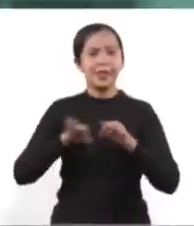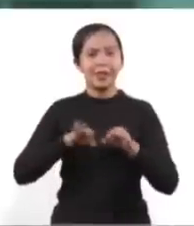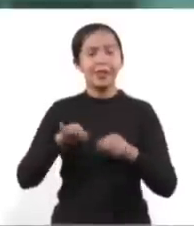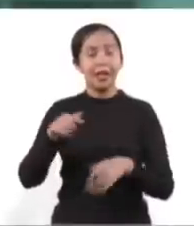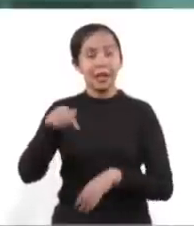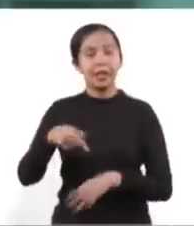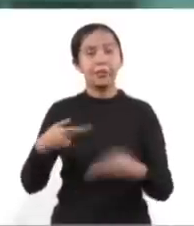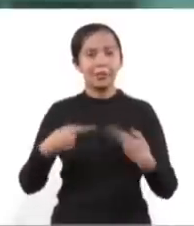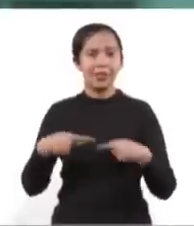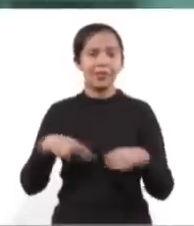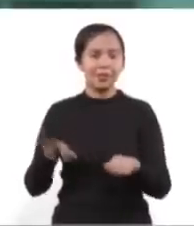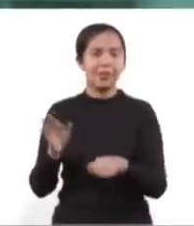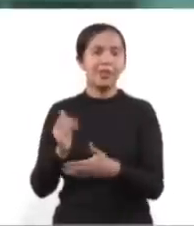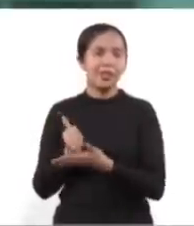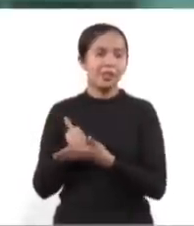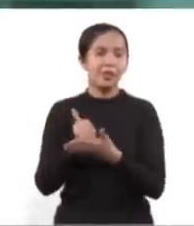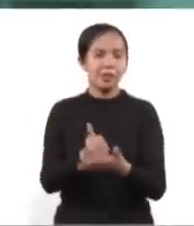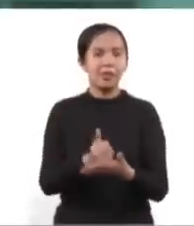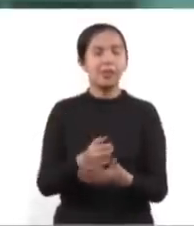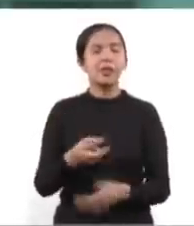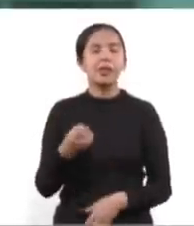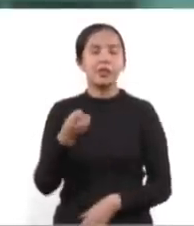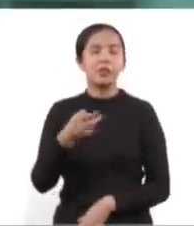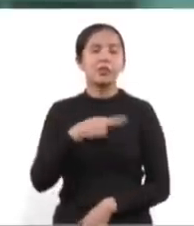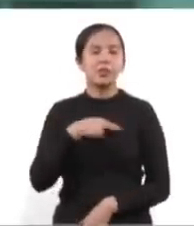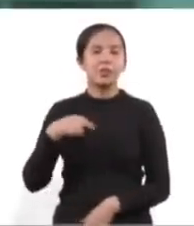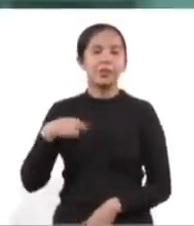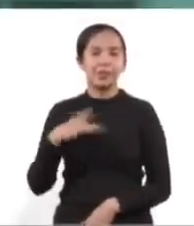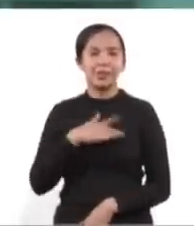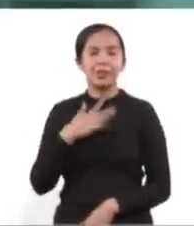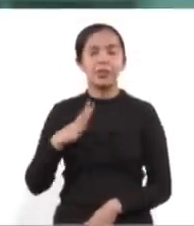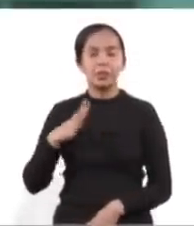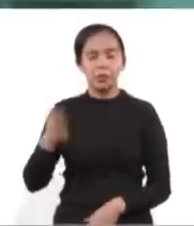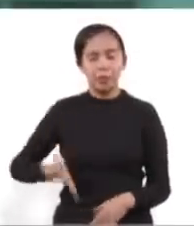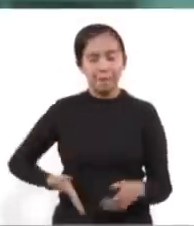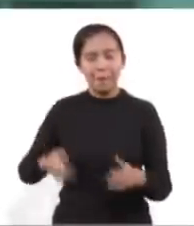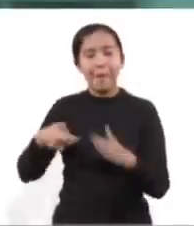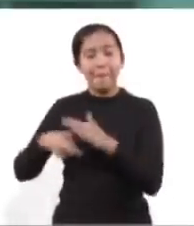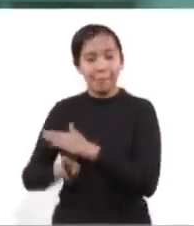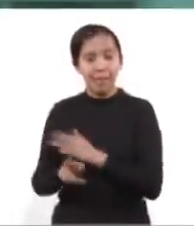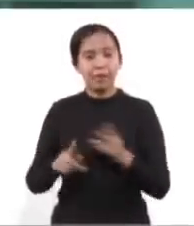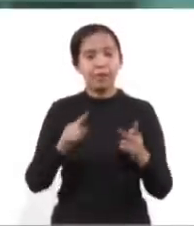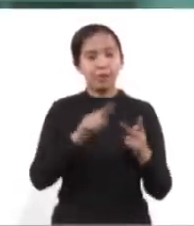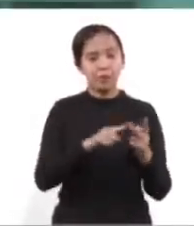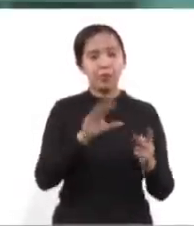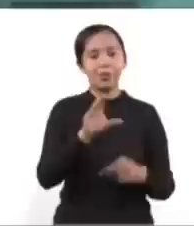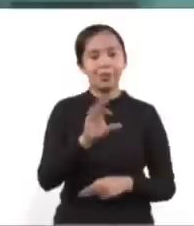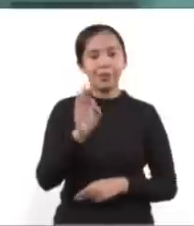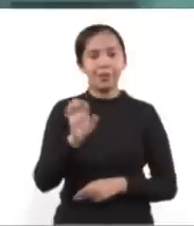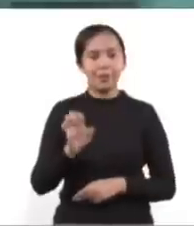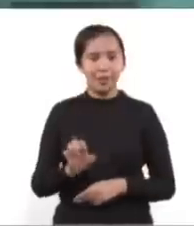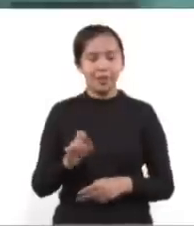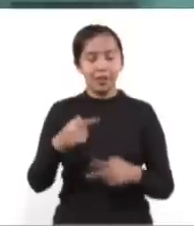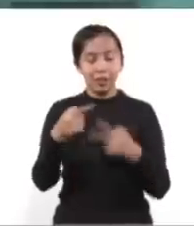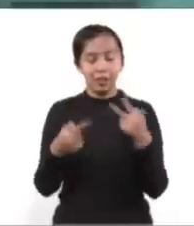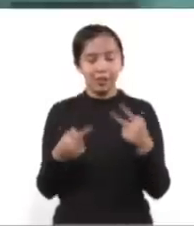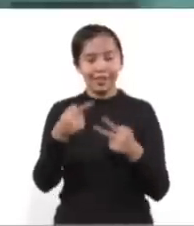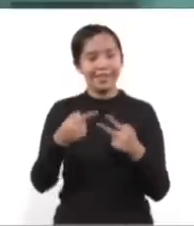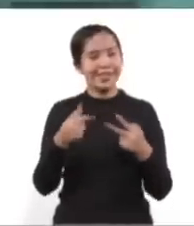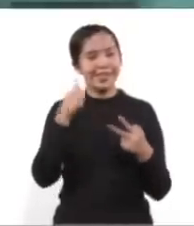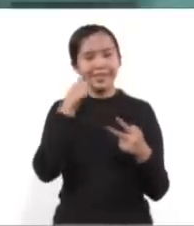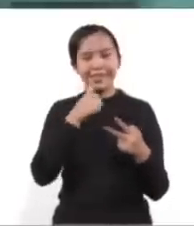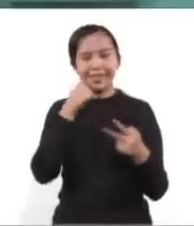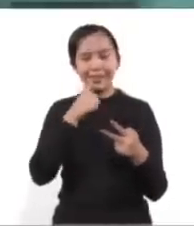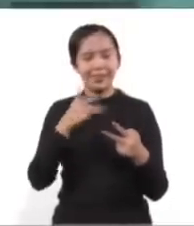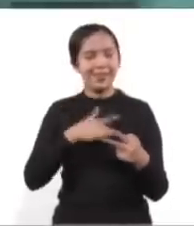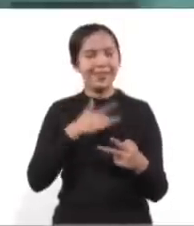orgullo de tener estas dos grandes empresas, el Metro y Comisión Federal de Electricidad, sean siempre